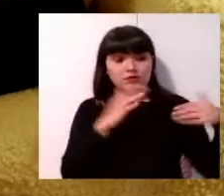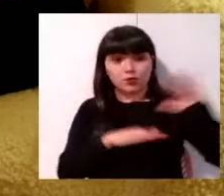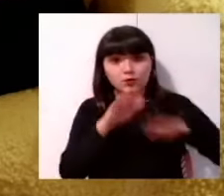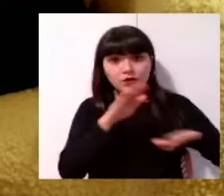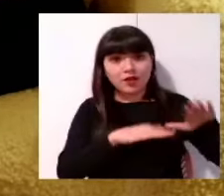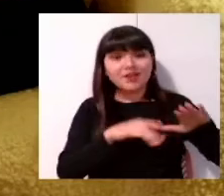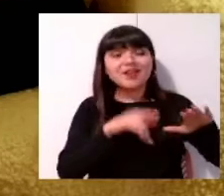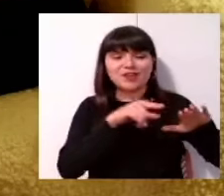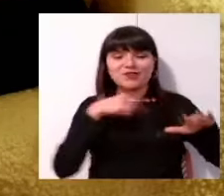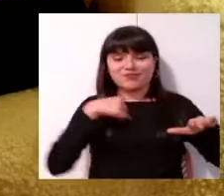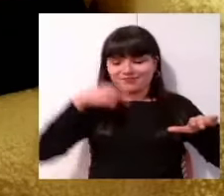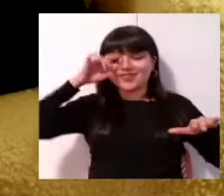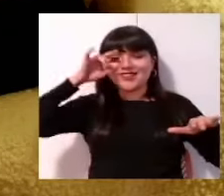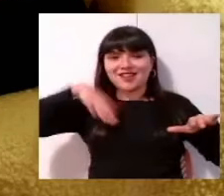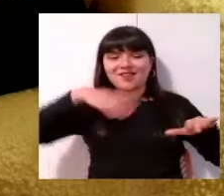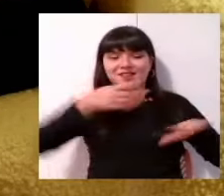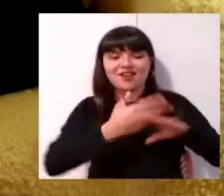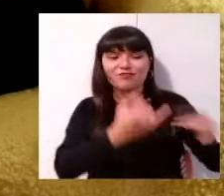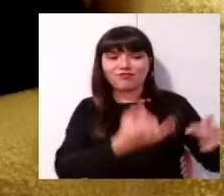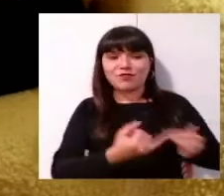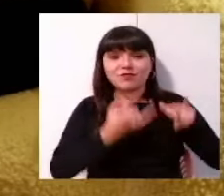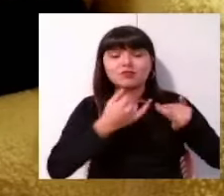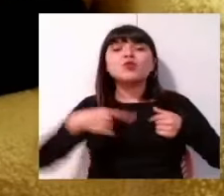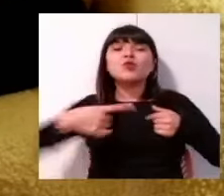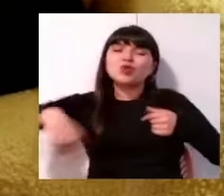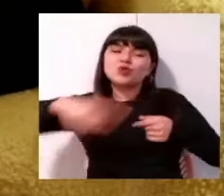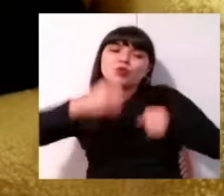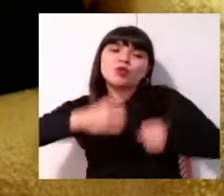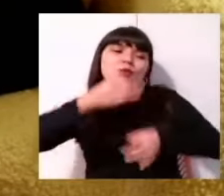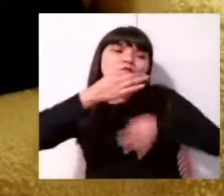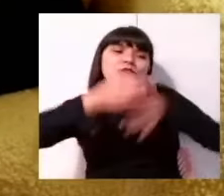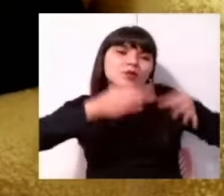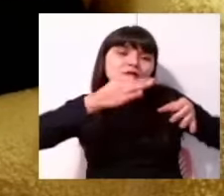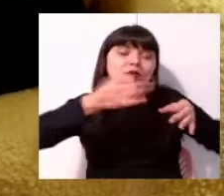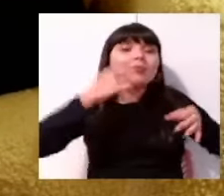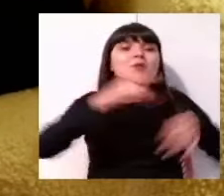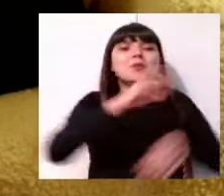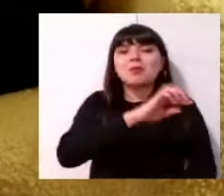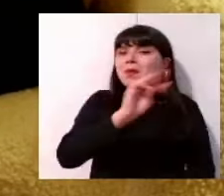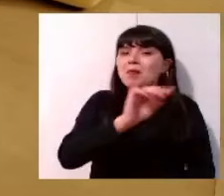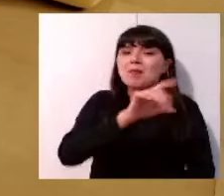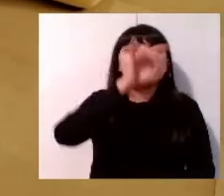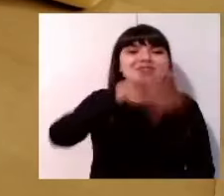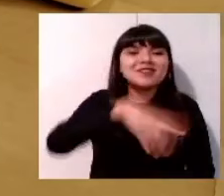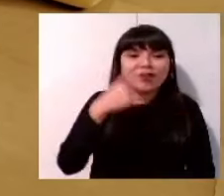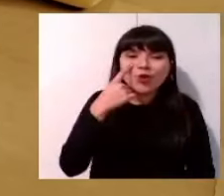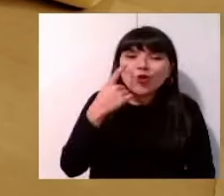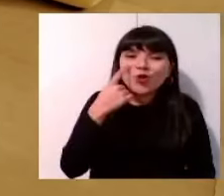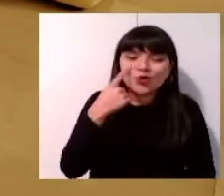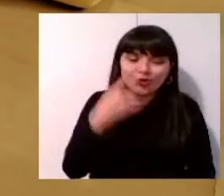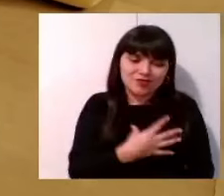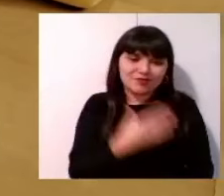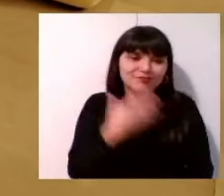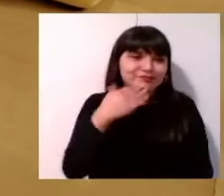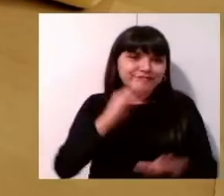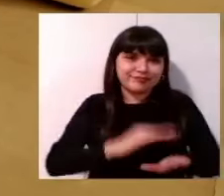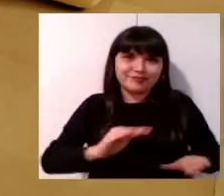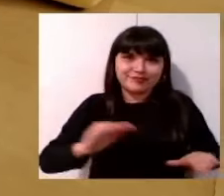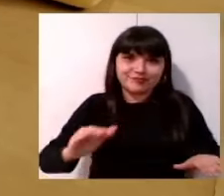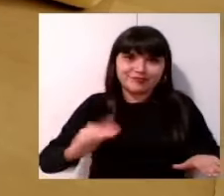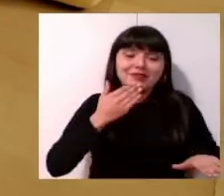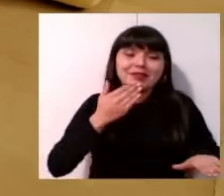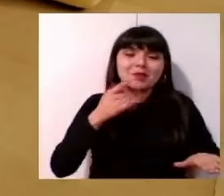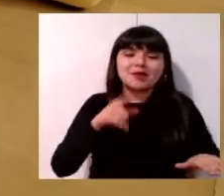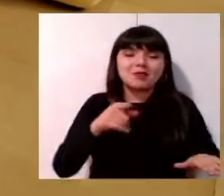hacer recomendaciones, pero ellos tienen que adaptar esas recomendaciones porque son los que conocen más a los niños y que también fueron similares a sus otros hijos